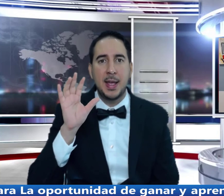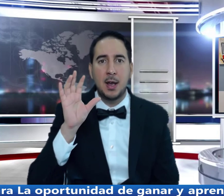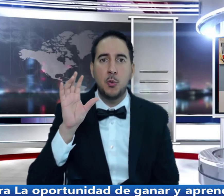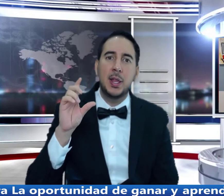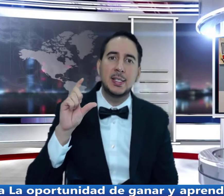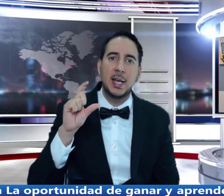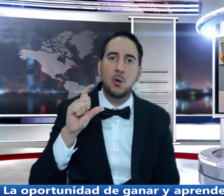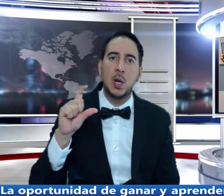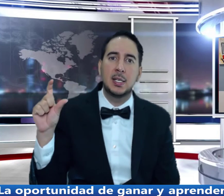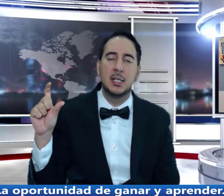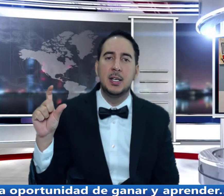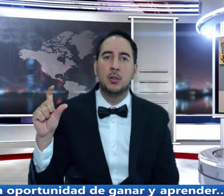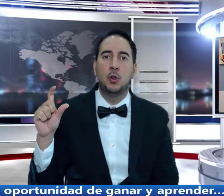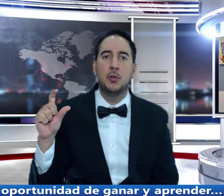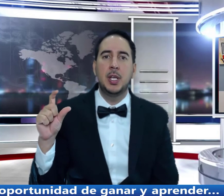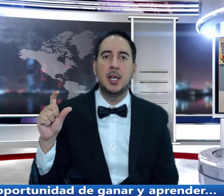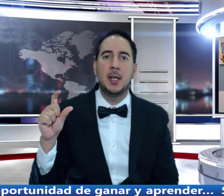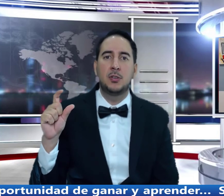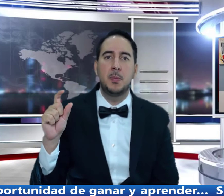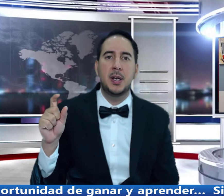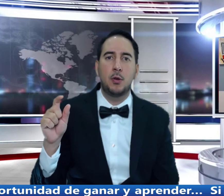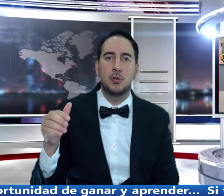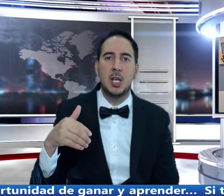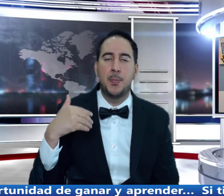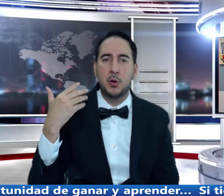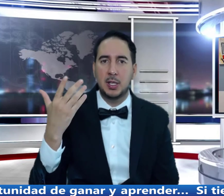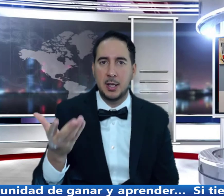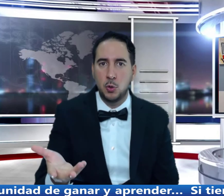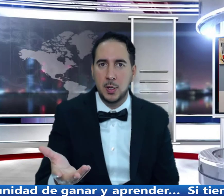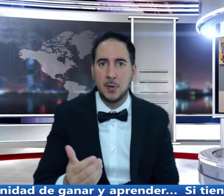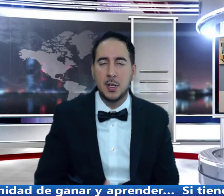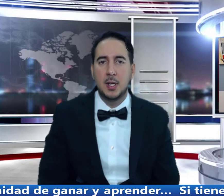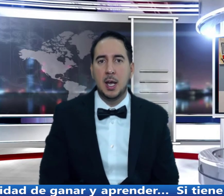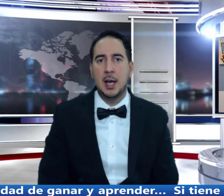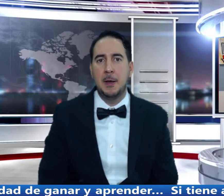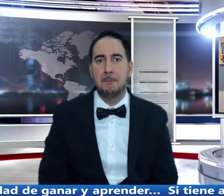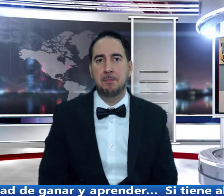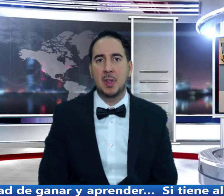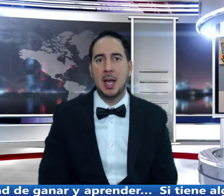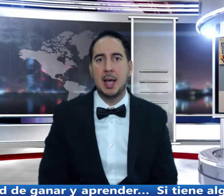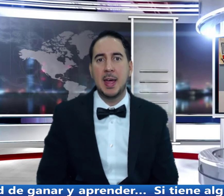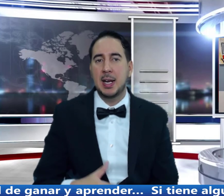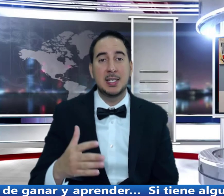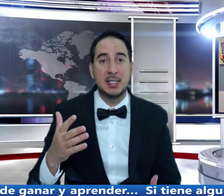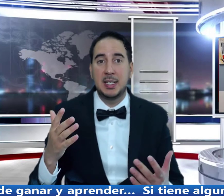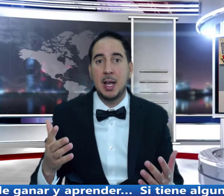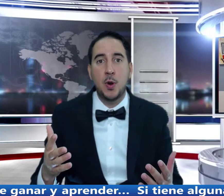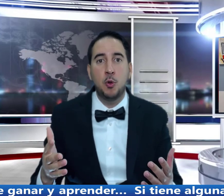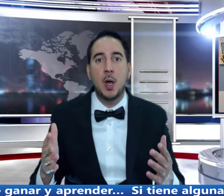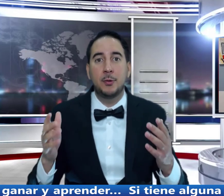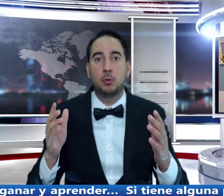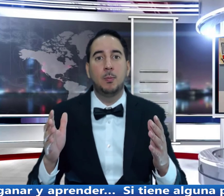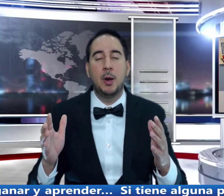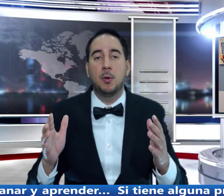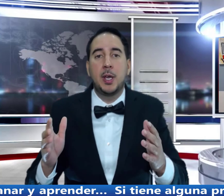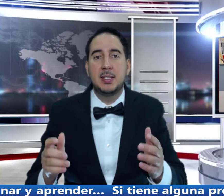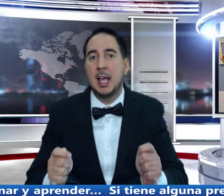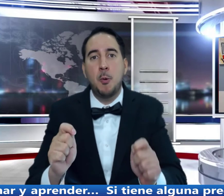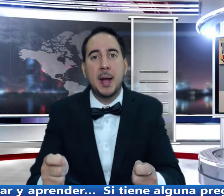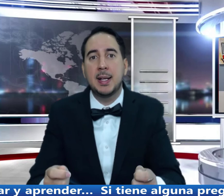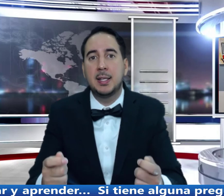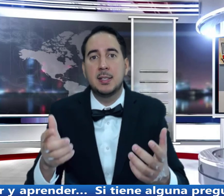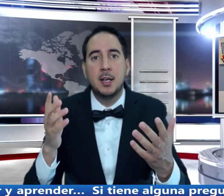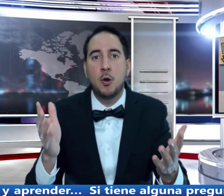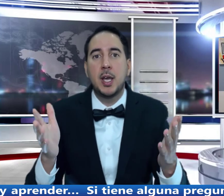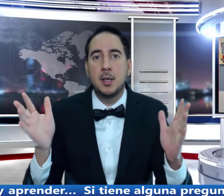alguien que vayas a una de esas escuelas donde son bien reconocidas porque te ayuden a dar clases que si tienes una duda, bueno, ok,